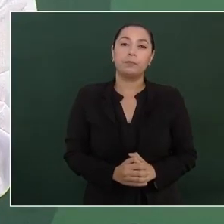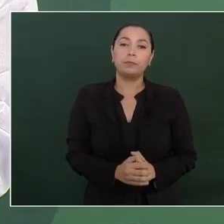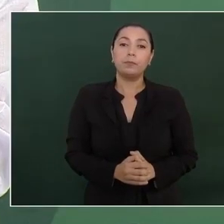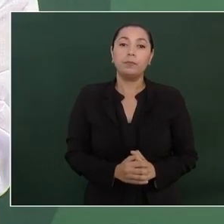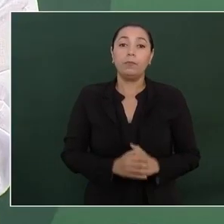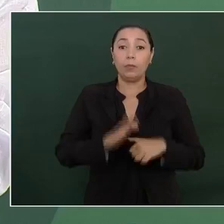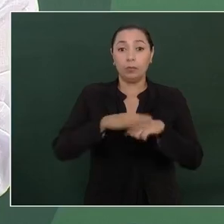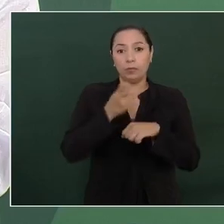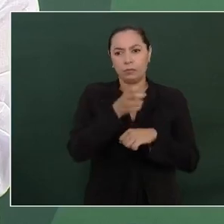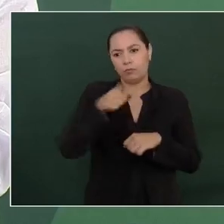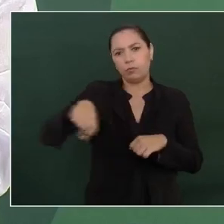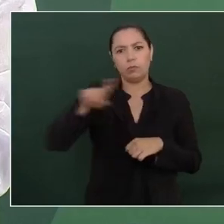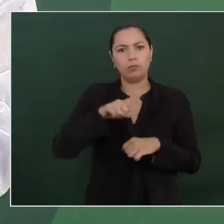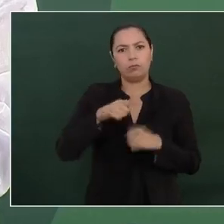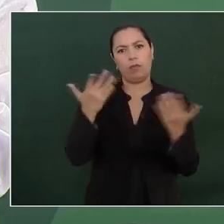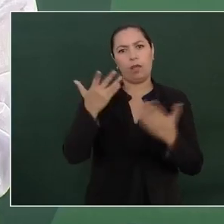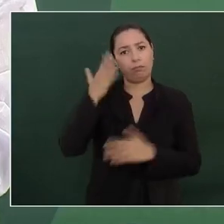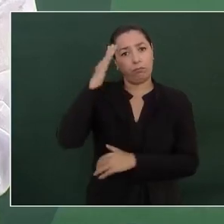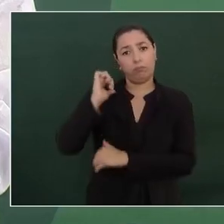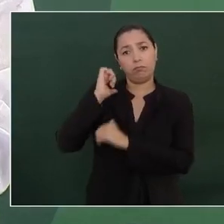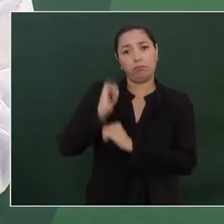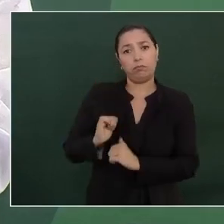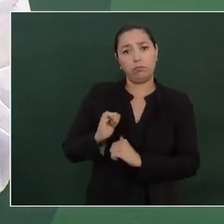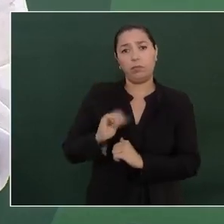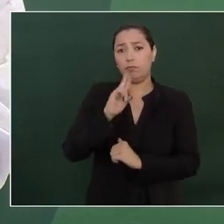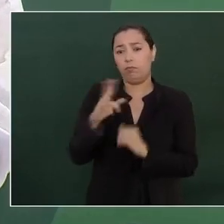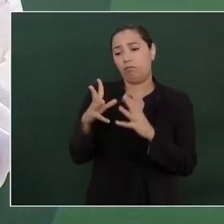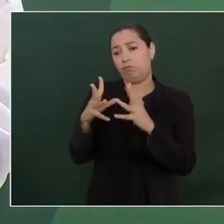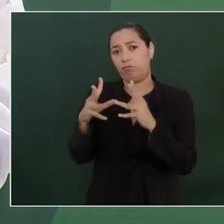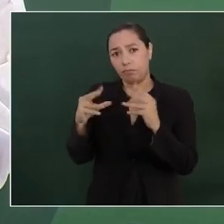la autoridad va a resolver y